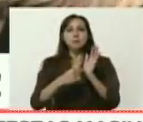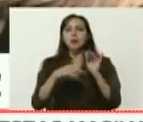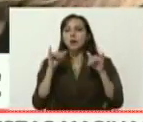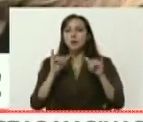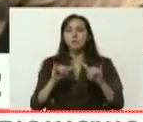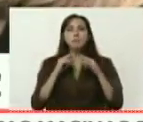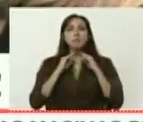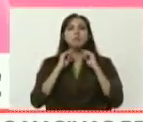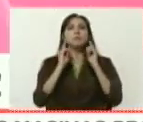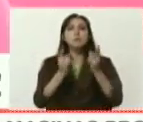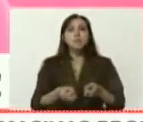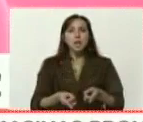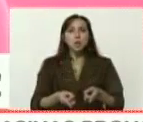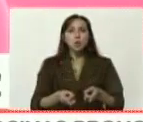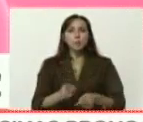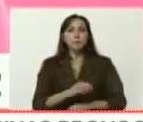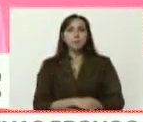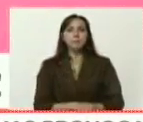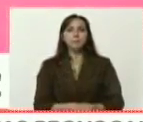cementerio.